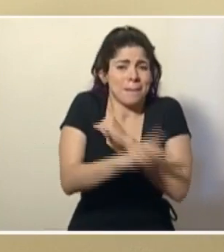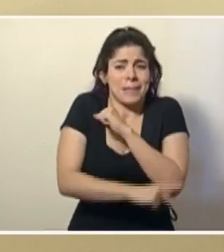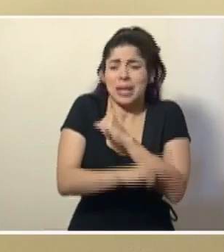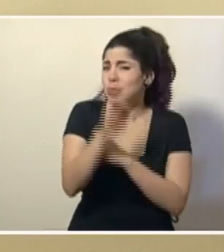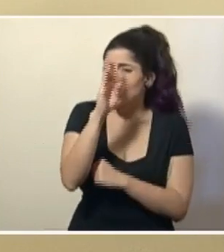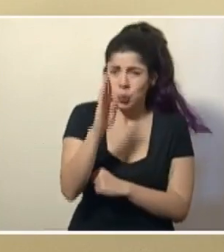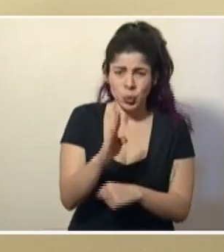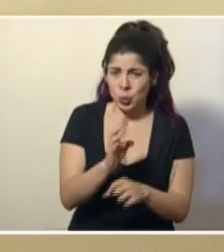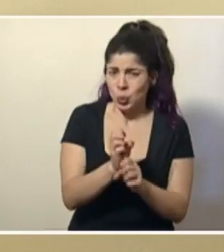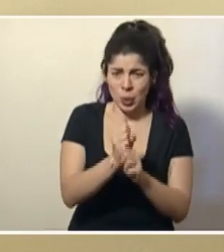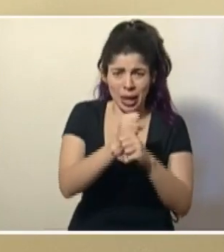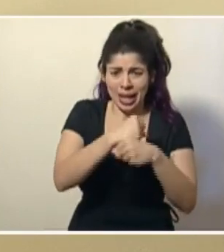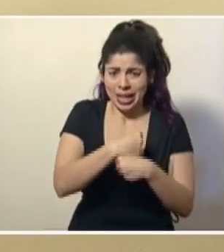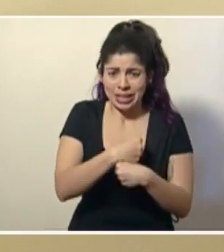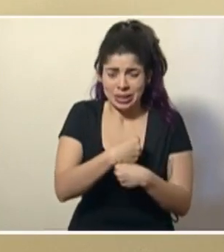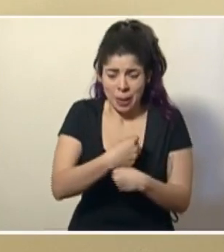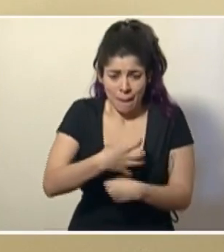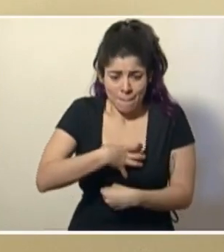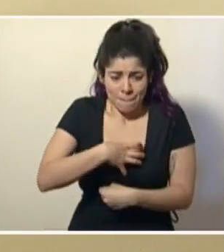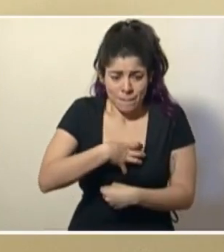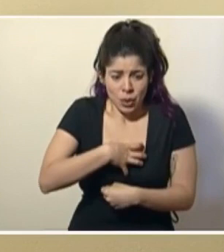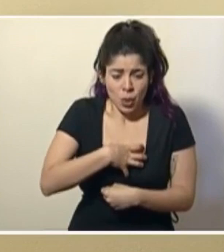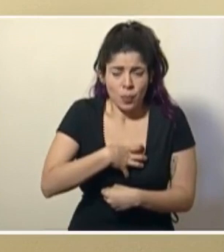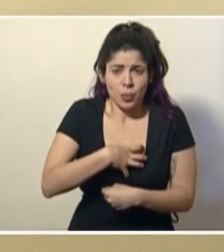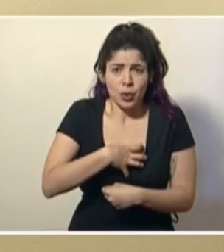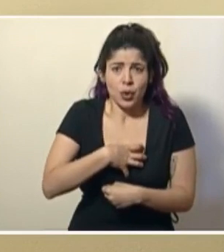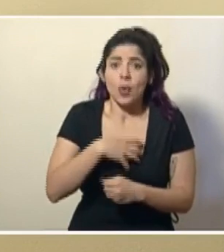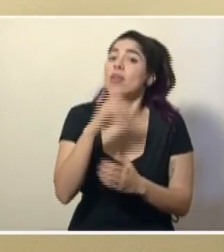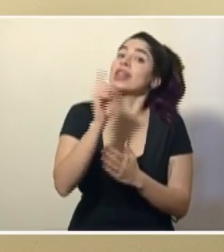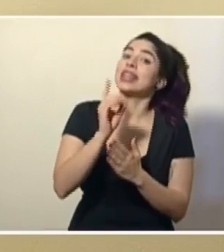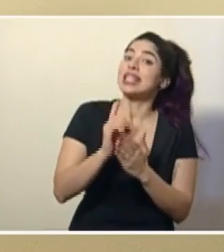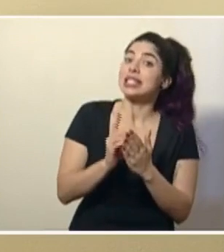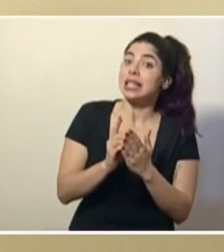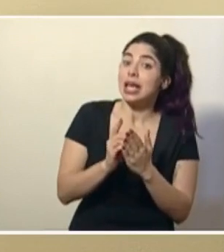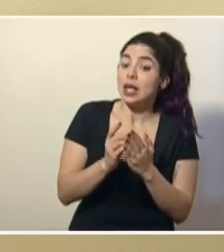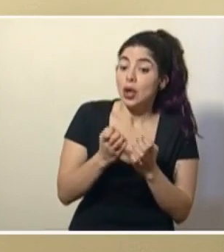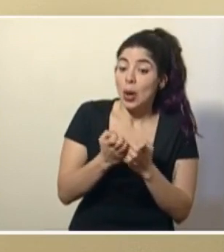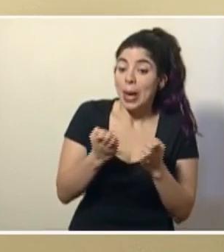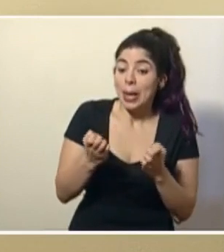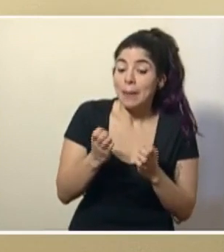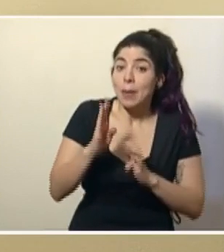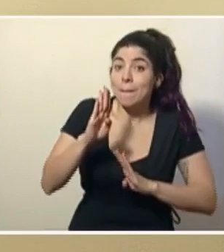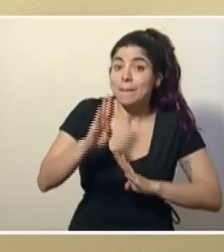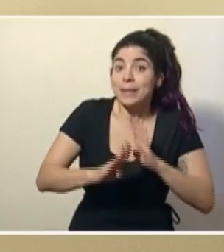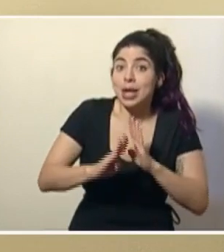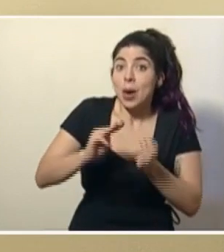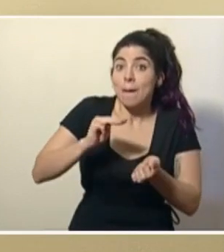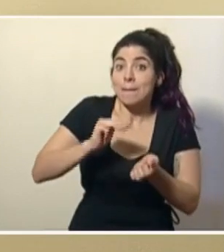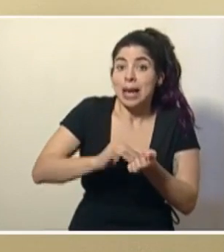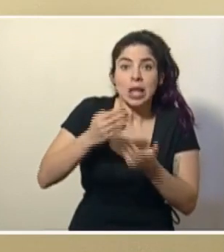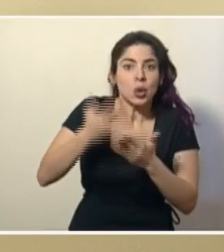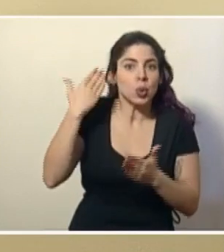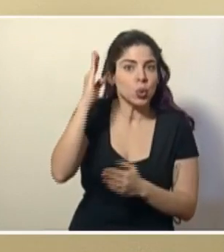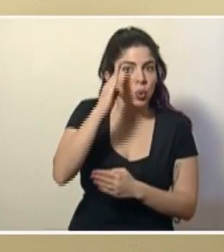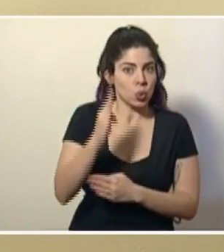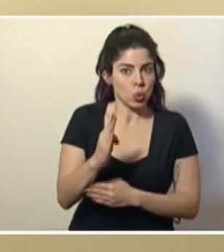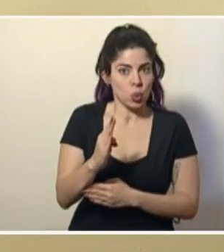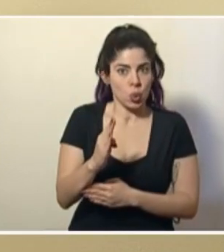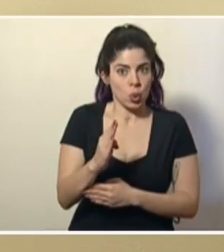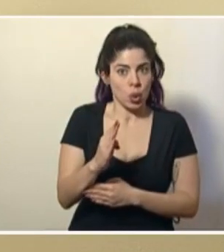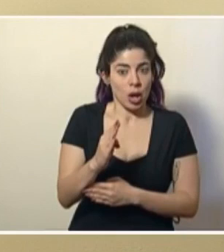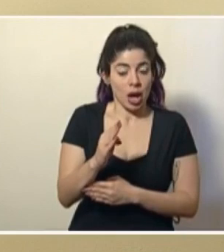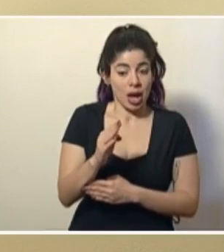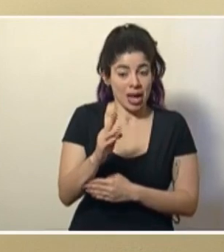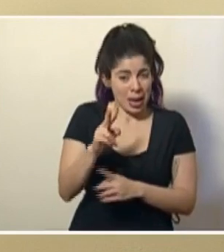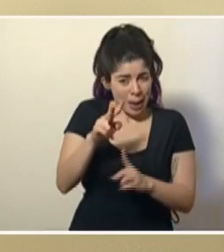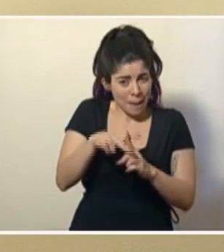ha desarrollado su propio diseño de equipo biomédico y donde pase por